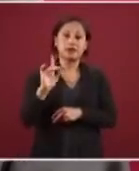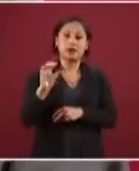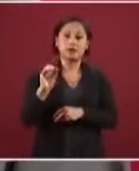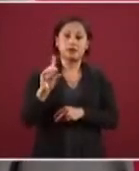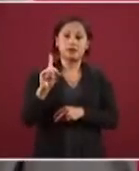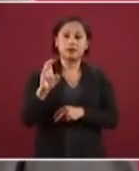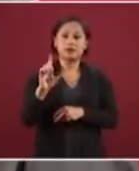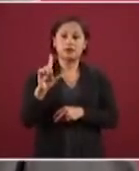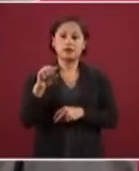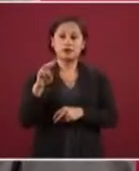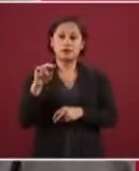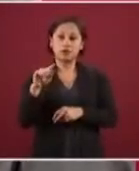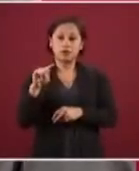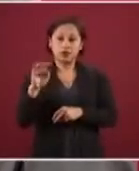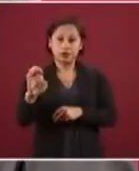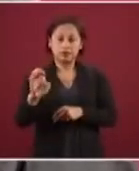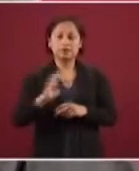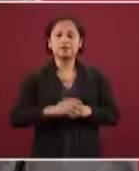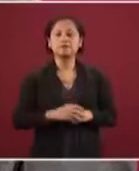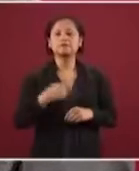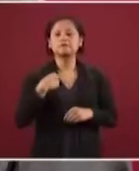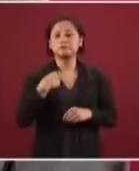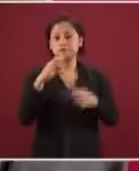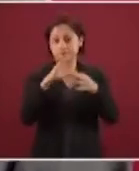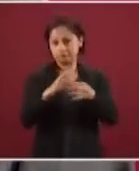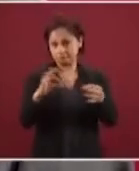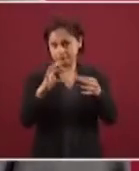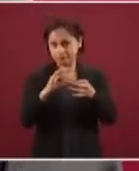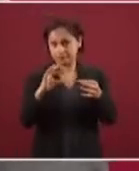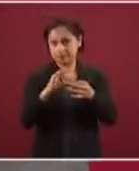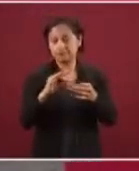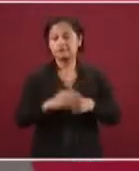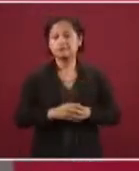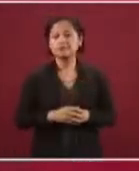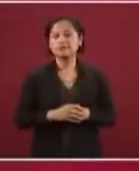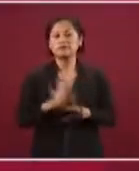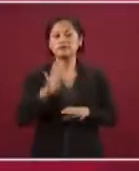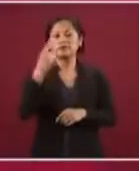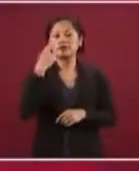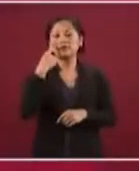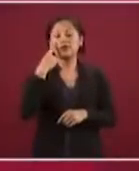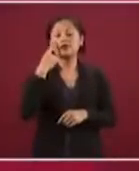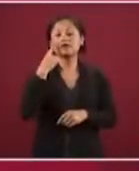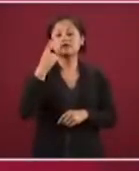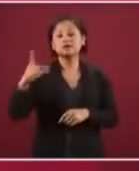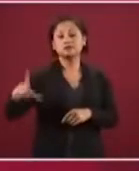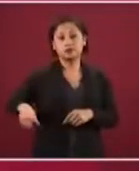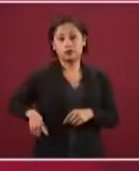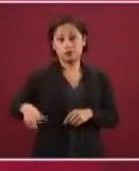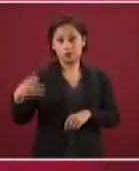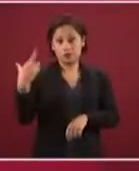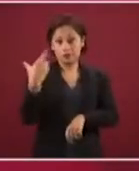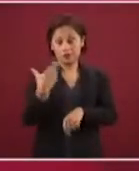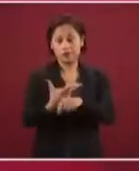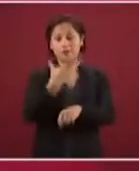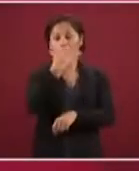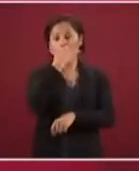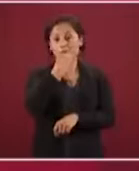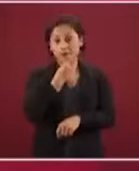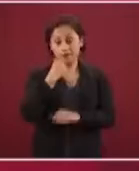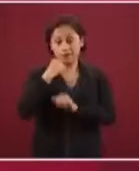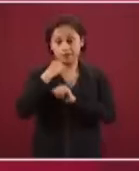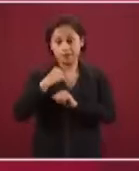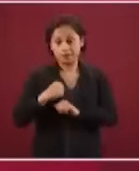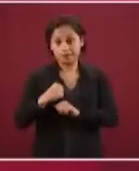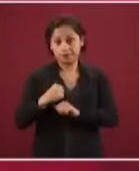Aprovecho para informar que el gobernador que estableció el